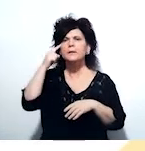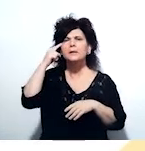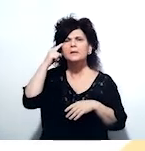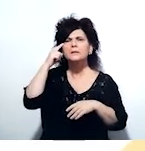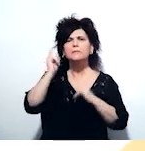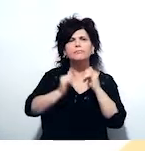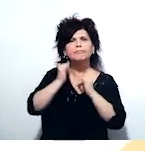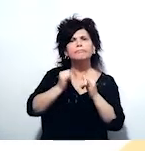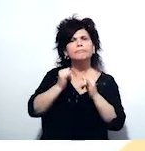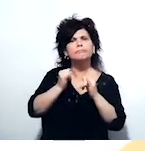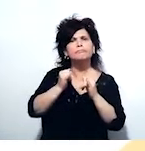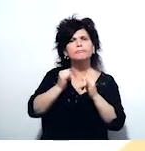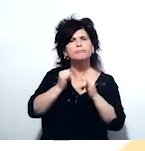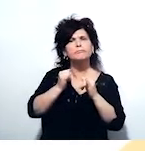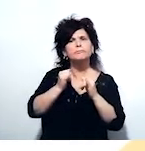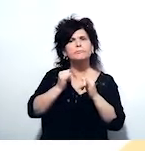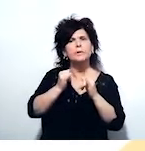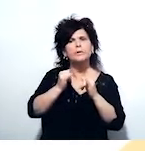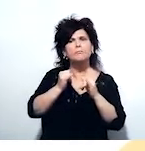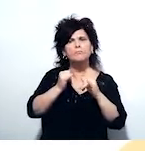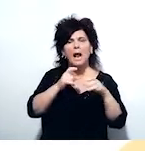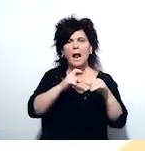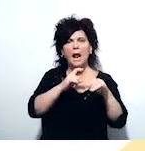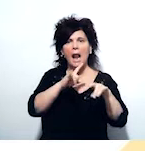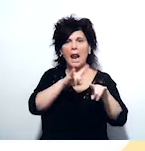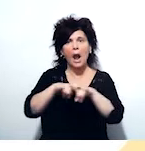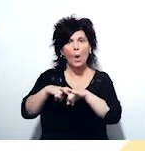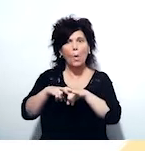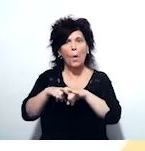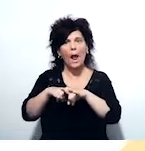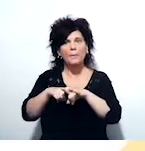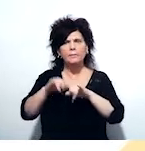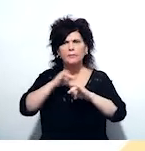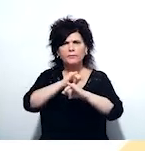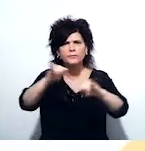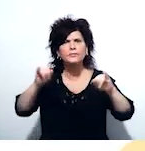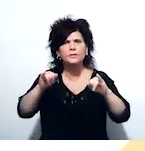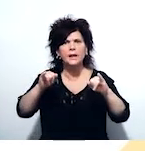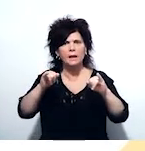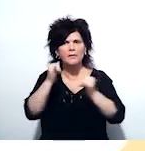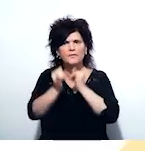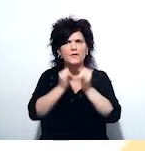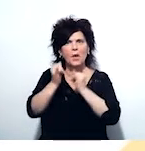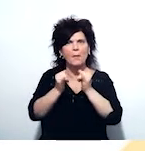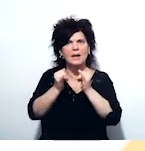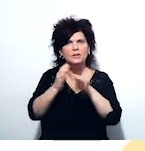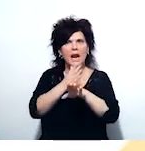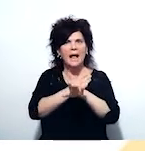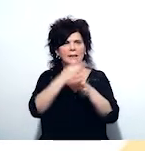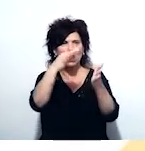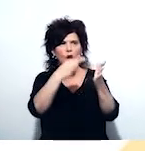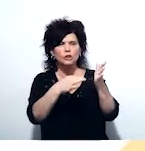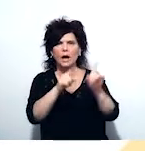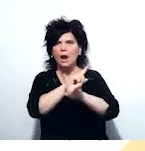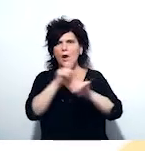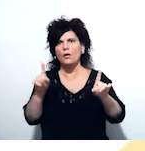ha dicho que los medios en línea no deben difundir ninguna noticia tomada de sitios de redes sociales sin aprobación. Es como que pone un filtro